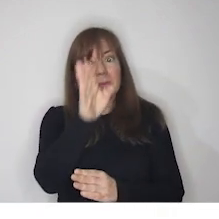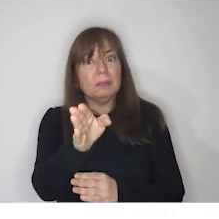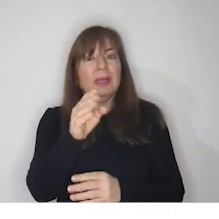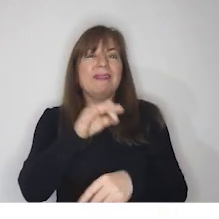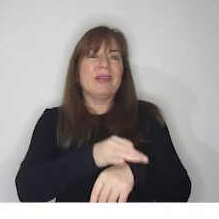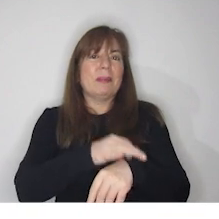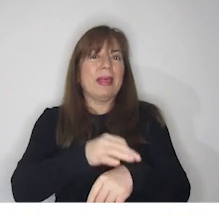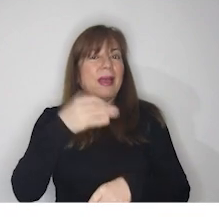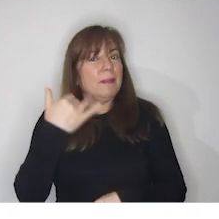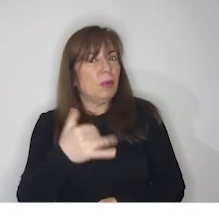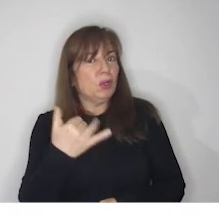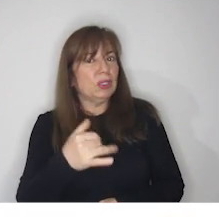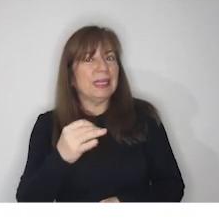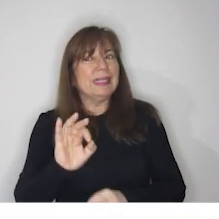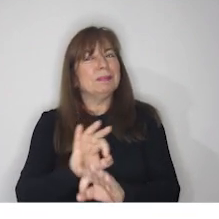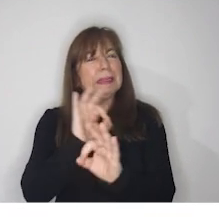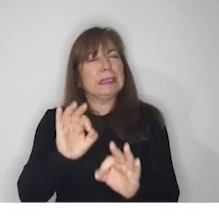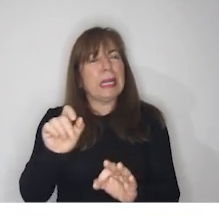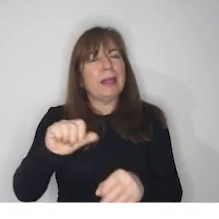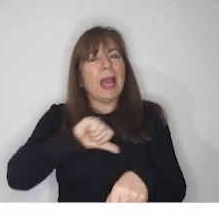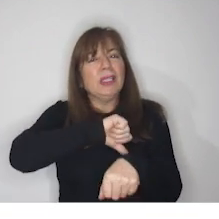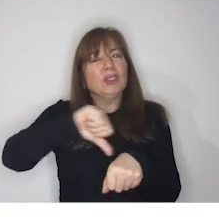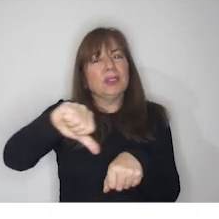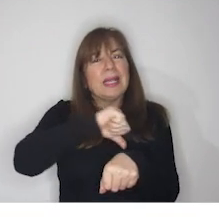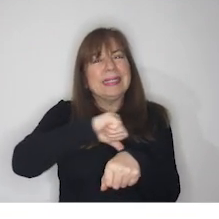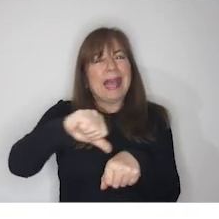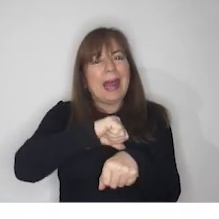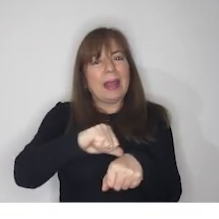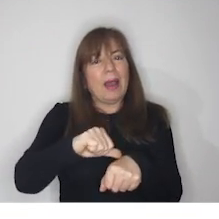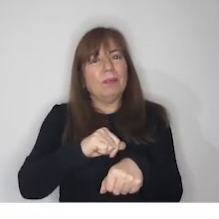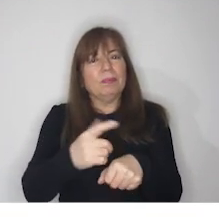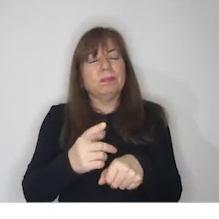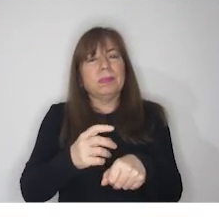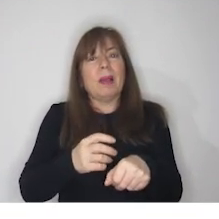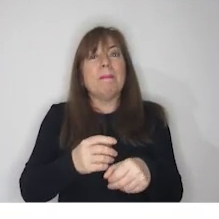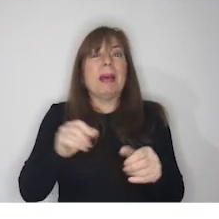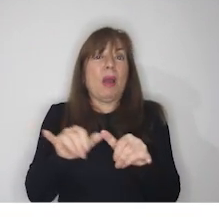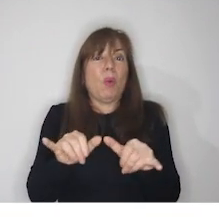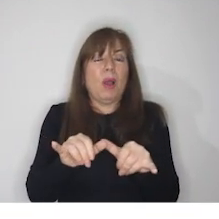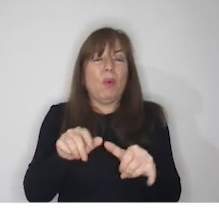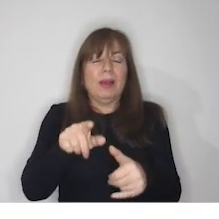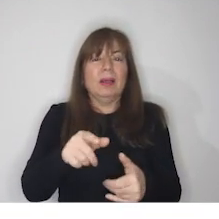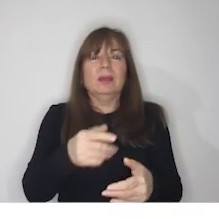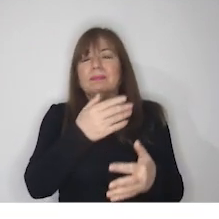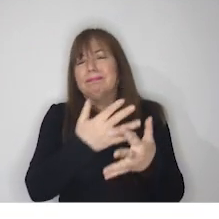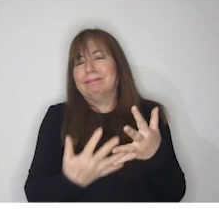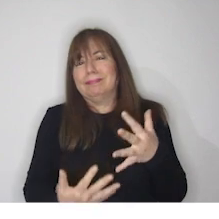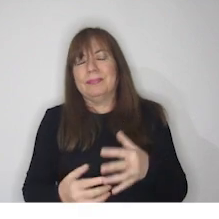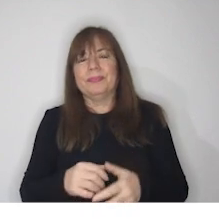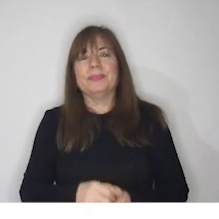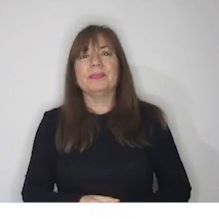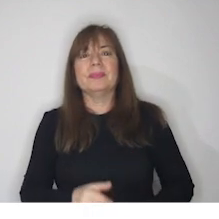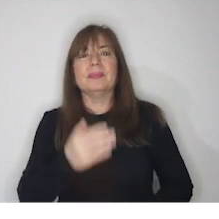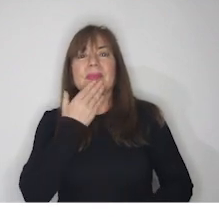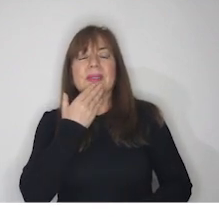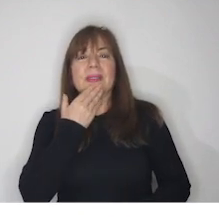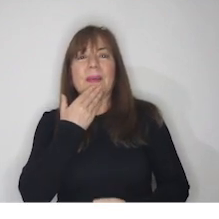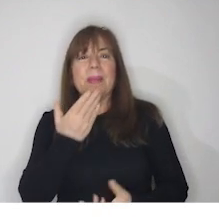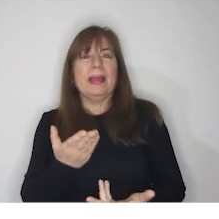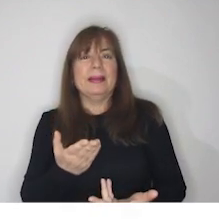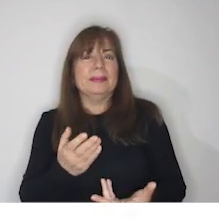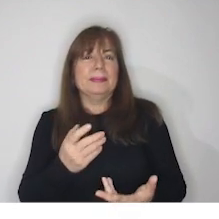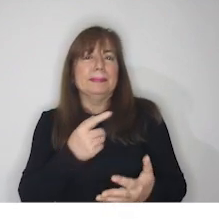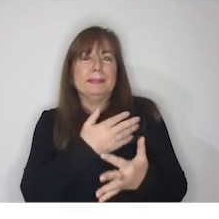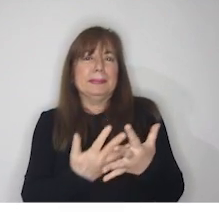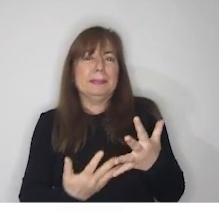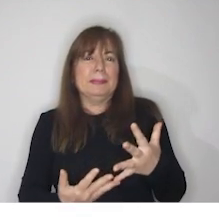él o ella para curar o tratar enfermedades importantes. Se especializa en cirugía como cesárea, conización u otros